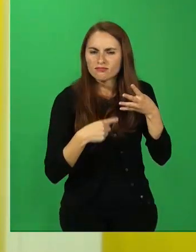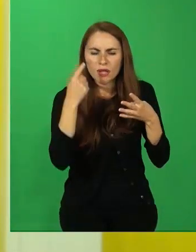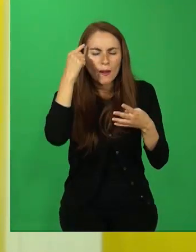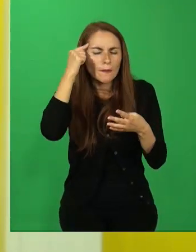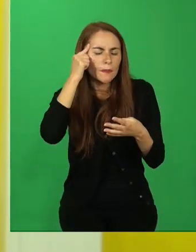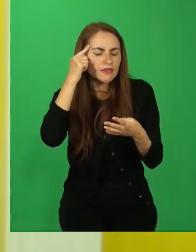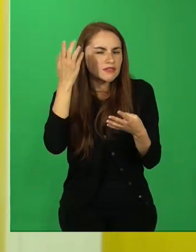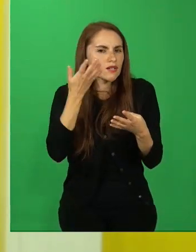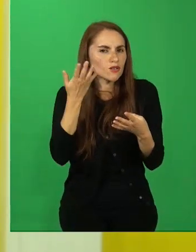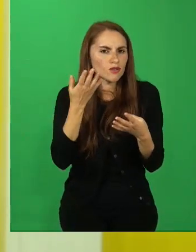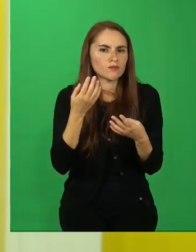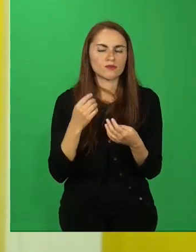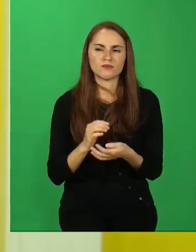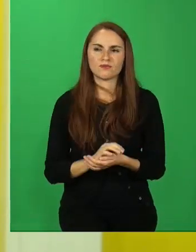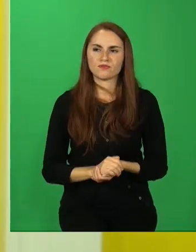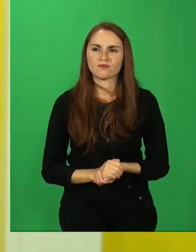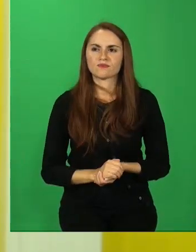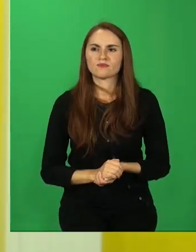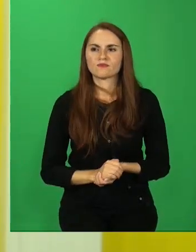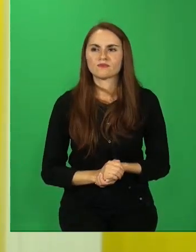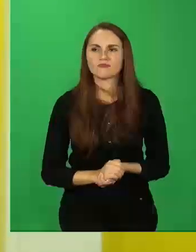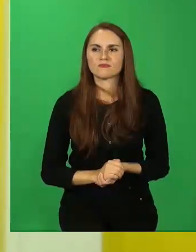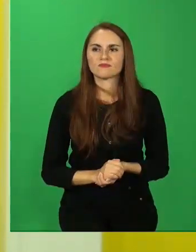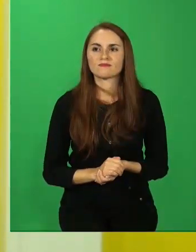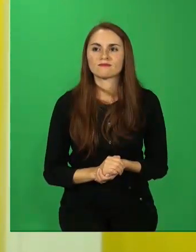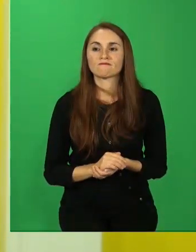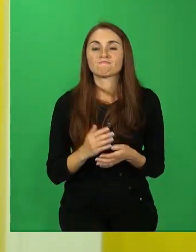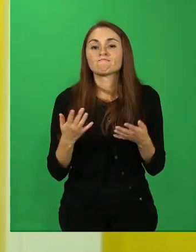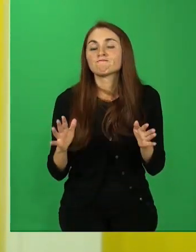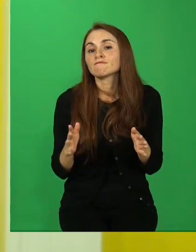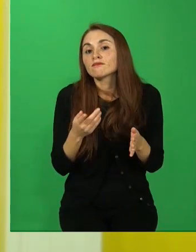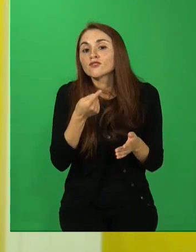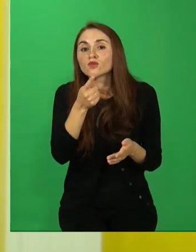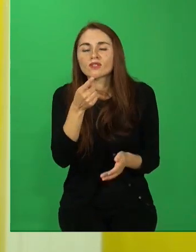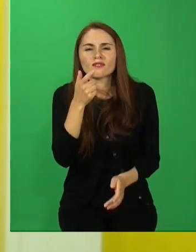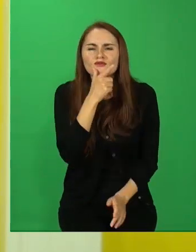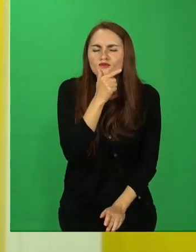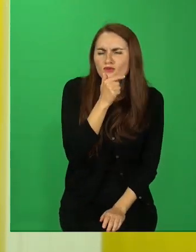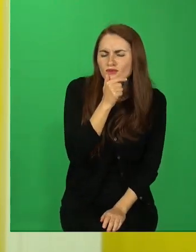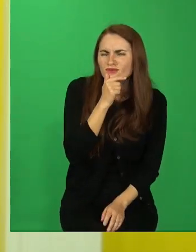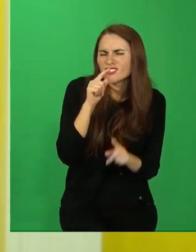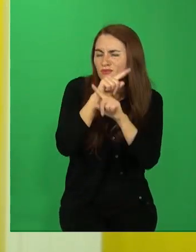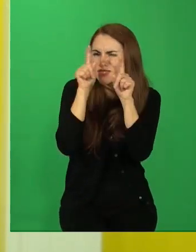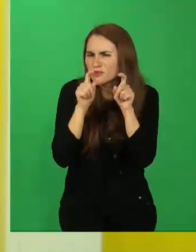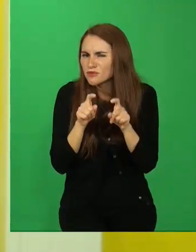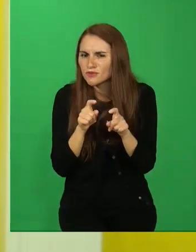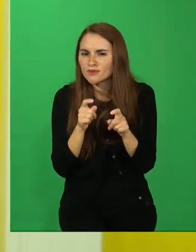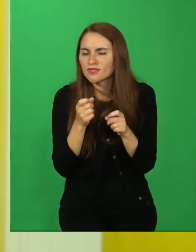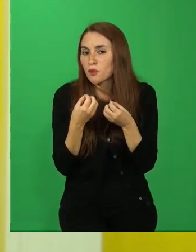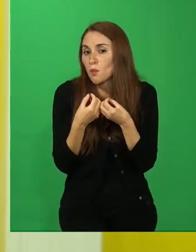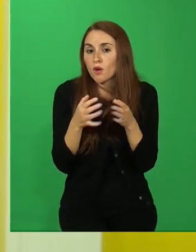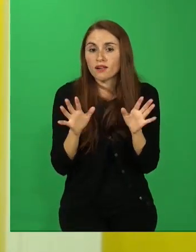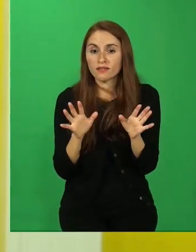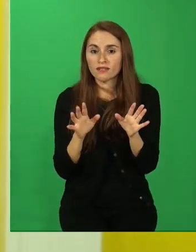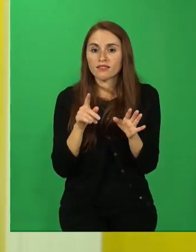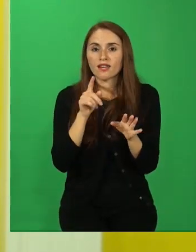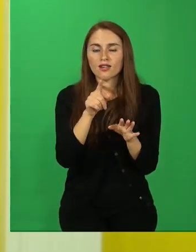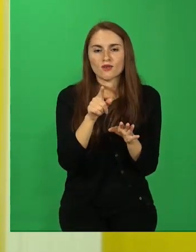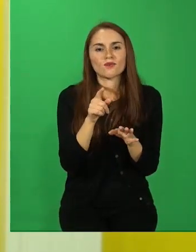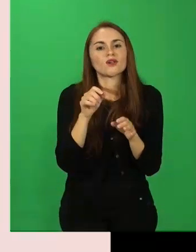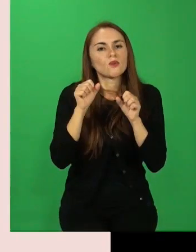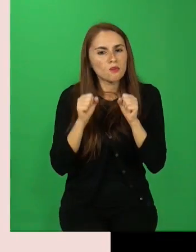los personajes. Ante cualquier duda o consulta que ustedes tengan frente a esta clase, no